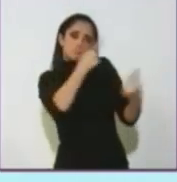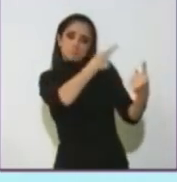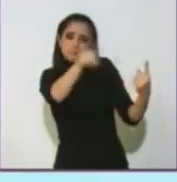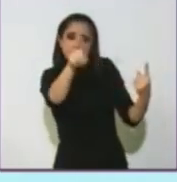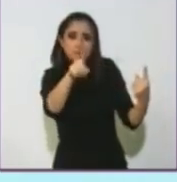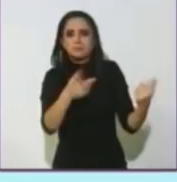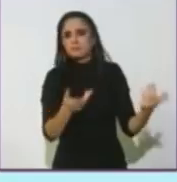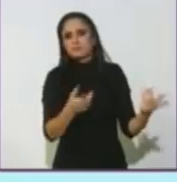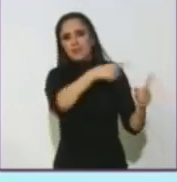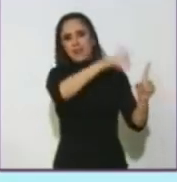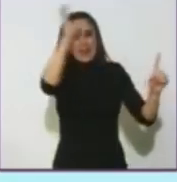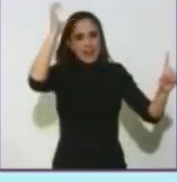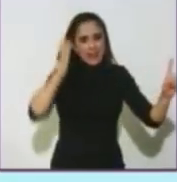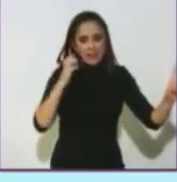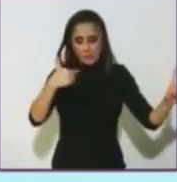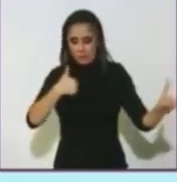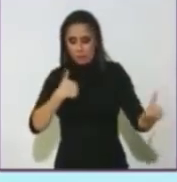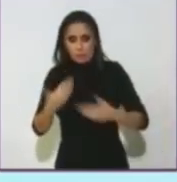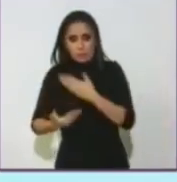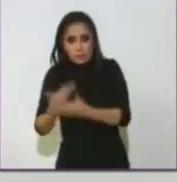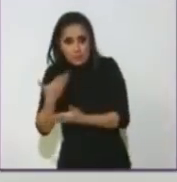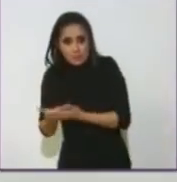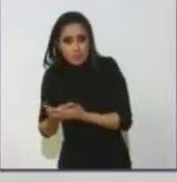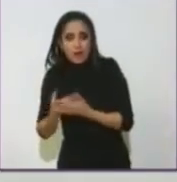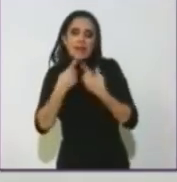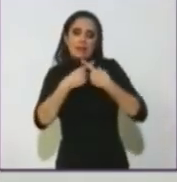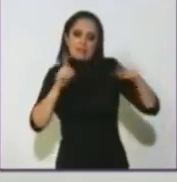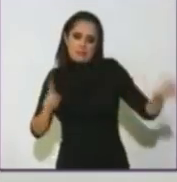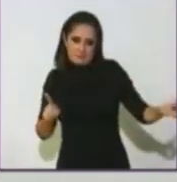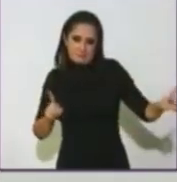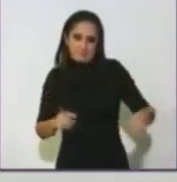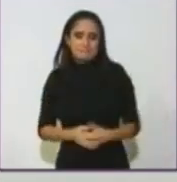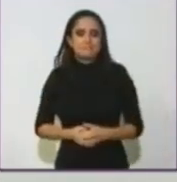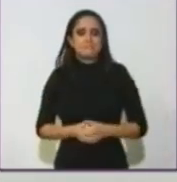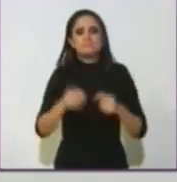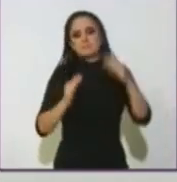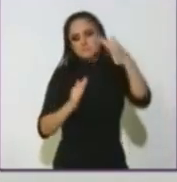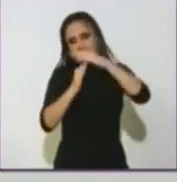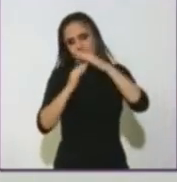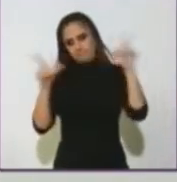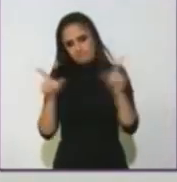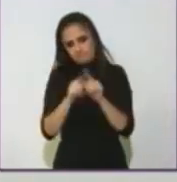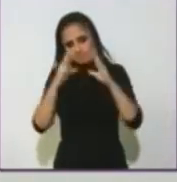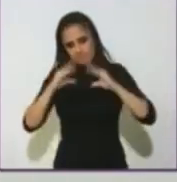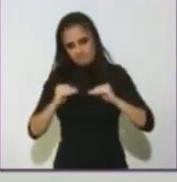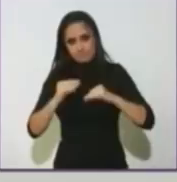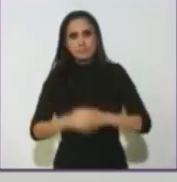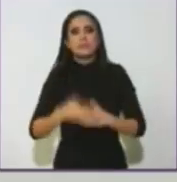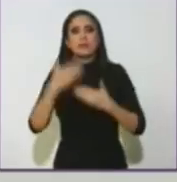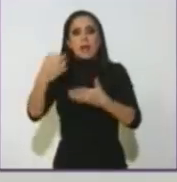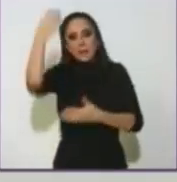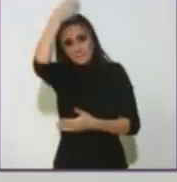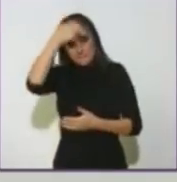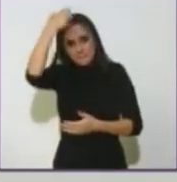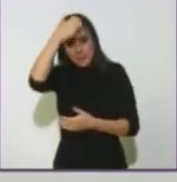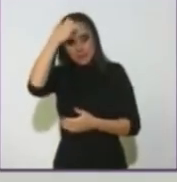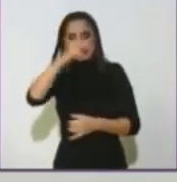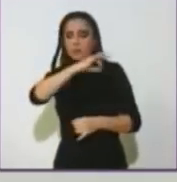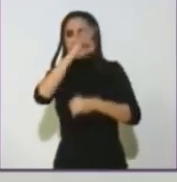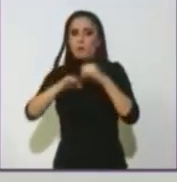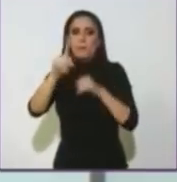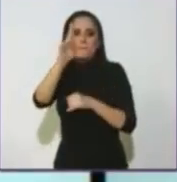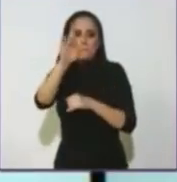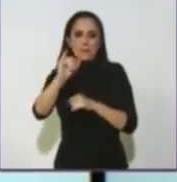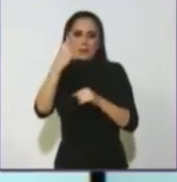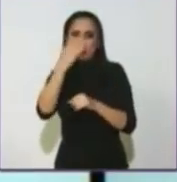diferencia entre claudia sheiman y la servidora de servicio un poco gracias a alejandra pasamos mikel arriola hasta un minuto mensaje final adelante